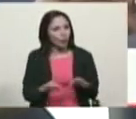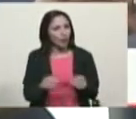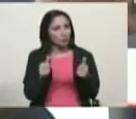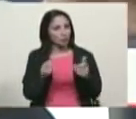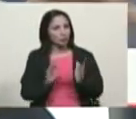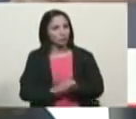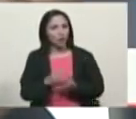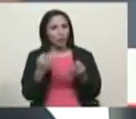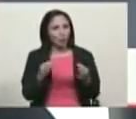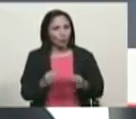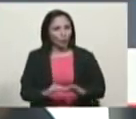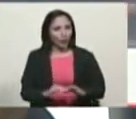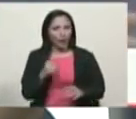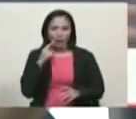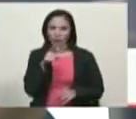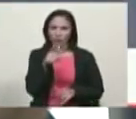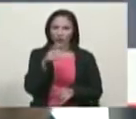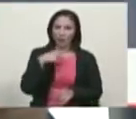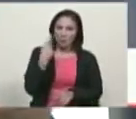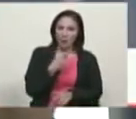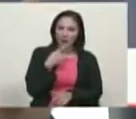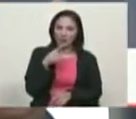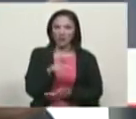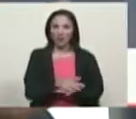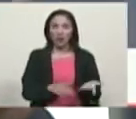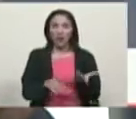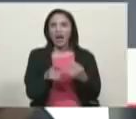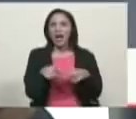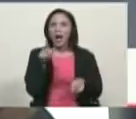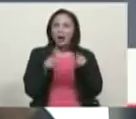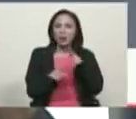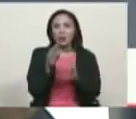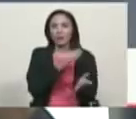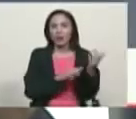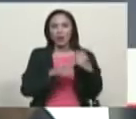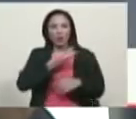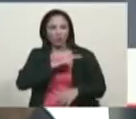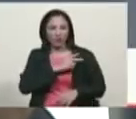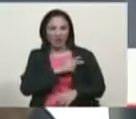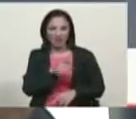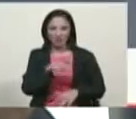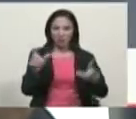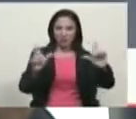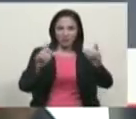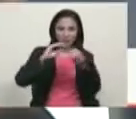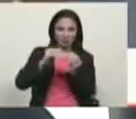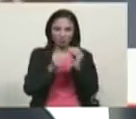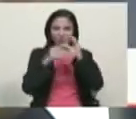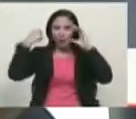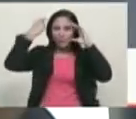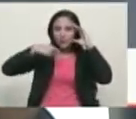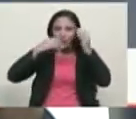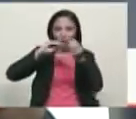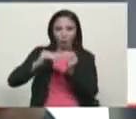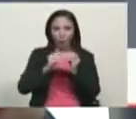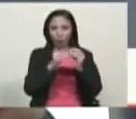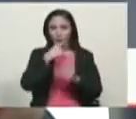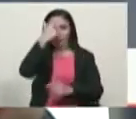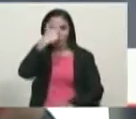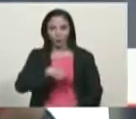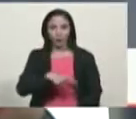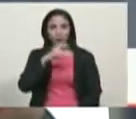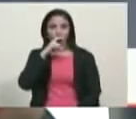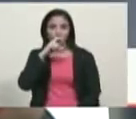como lo que hacen, ¿no?, que es esos montajes perversos en televisión, ¿no?, que le representan a usted como si